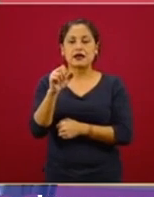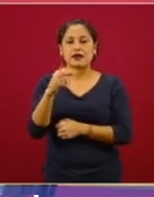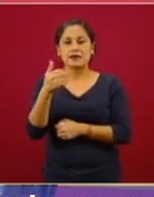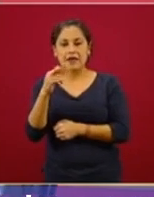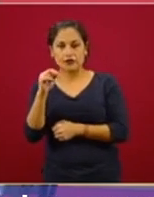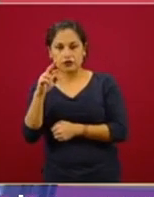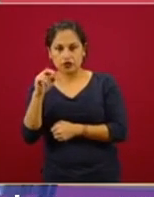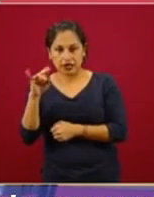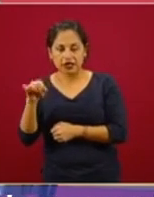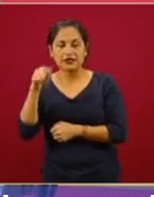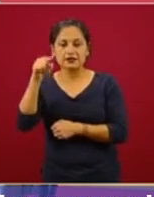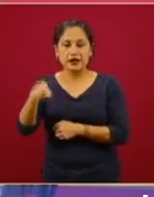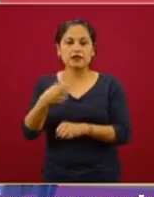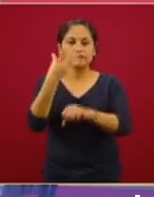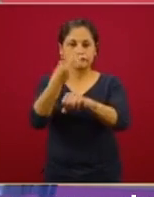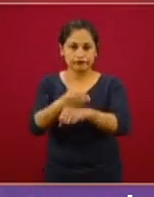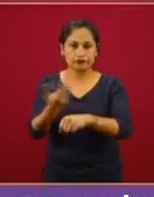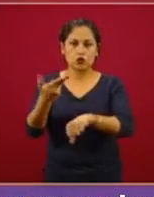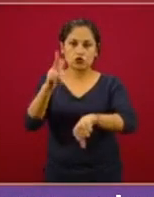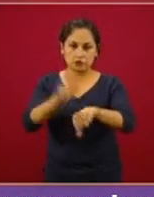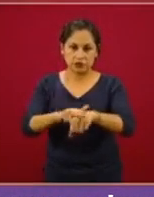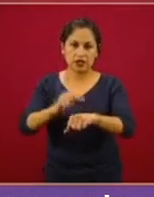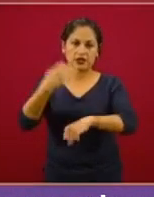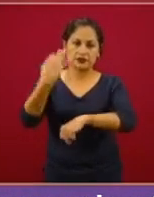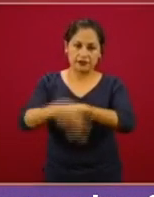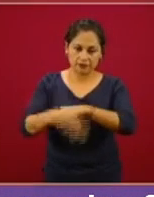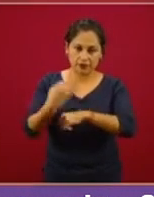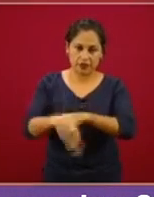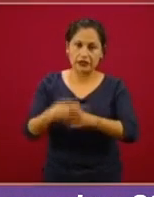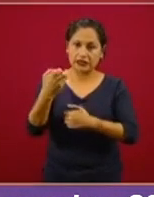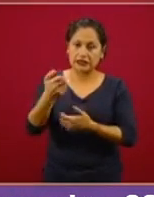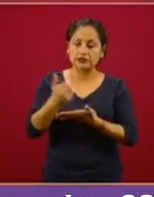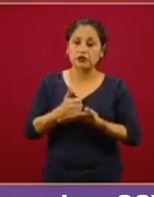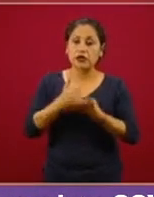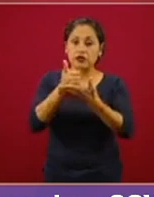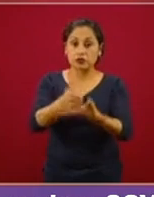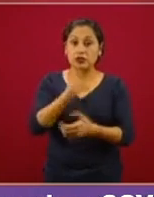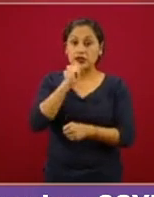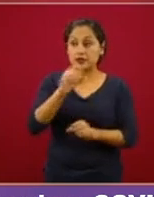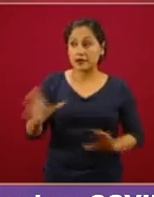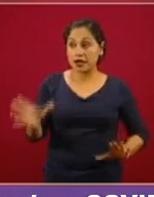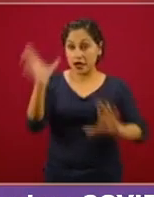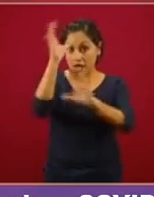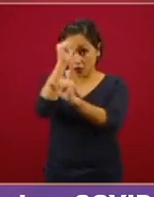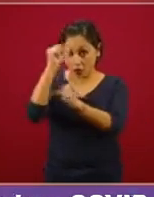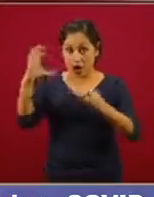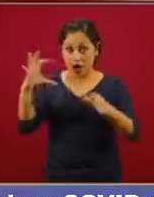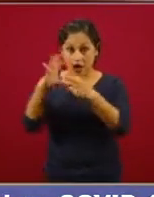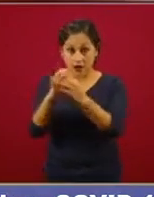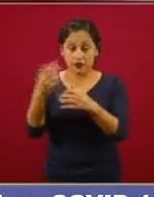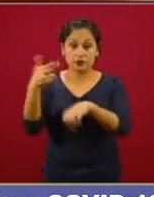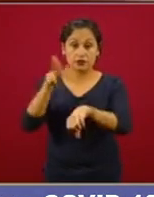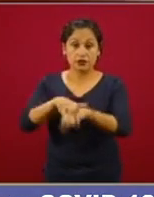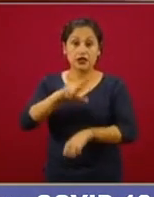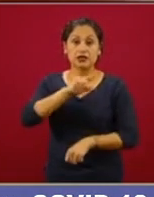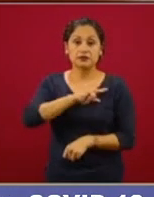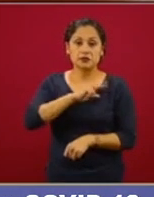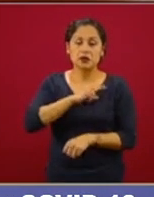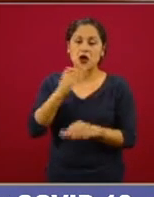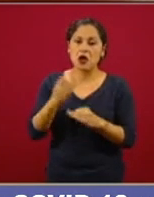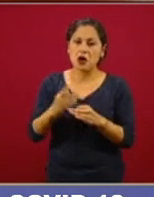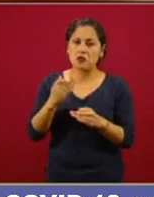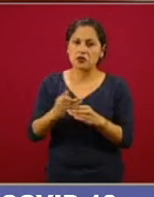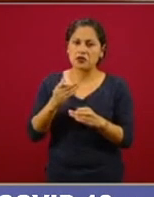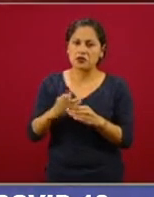nos confiere posibilidades, el convenio con el sector privado. Todavía estamos lejos, estamos cerca del